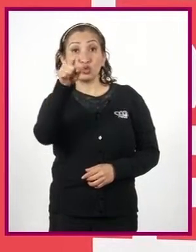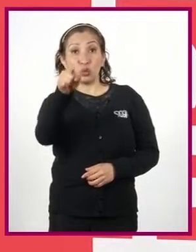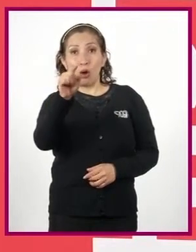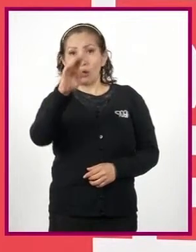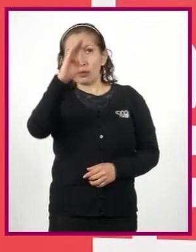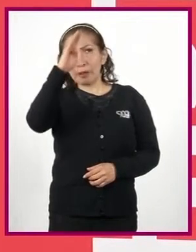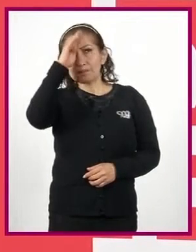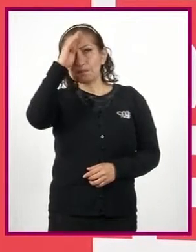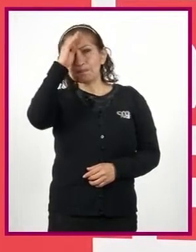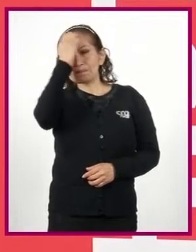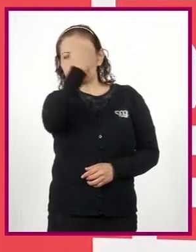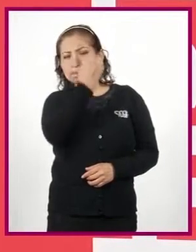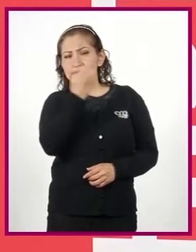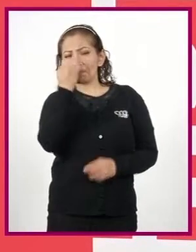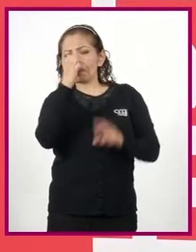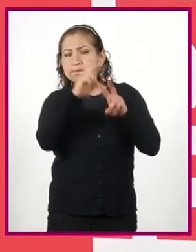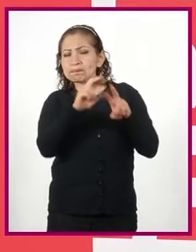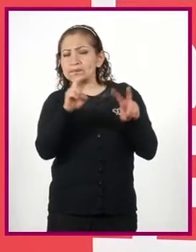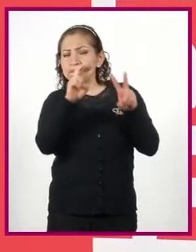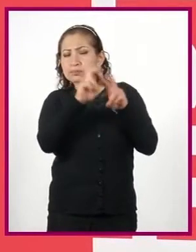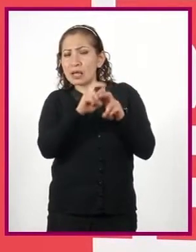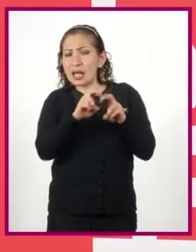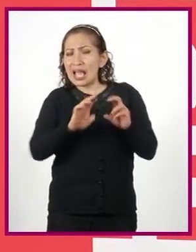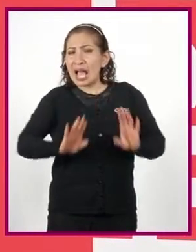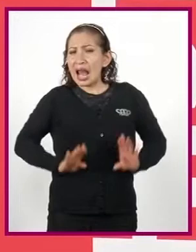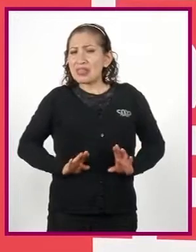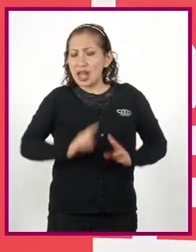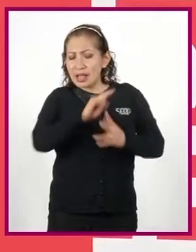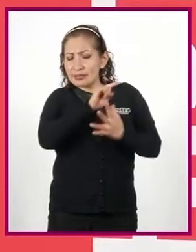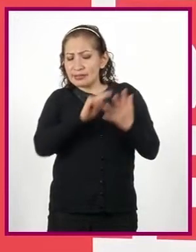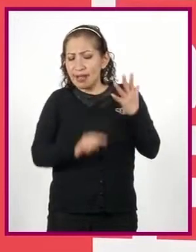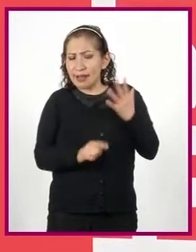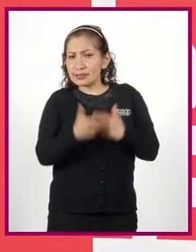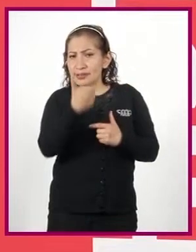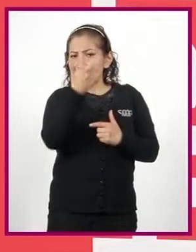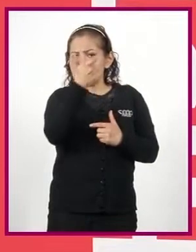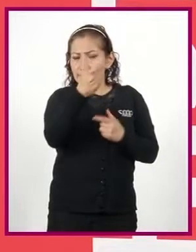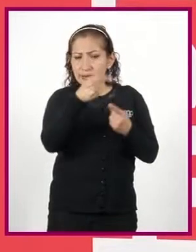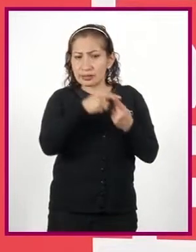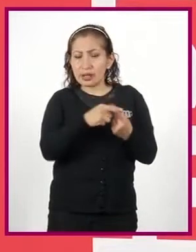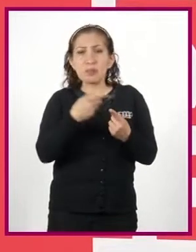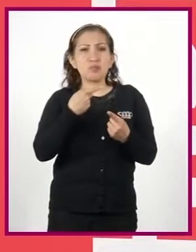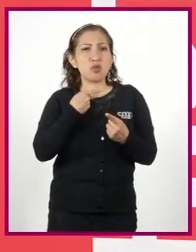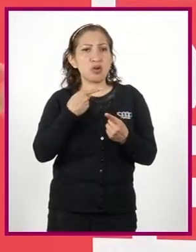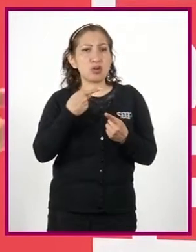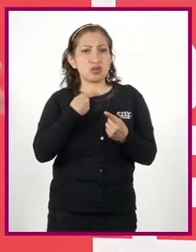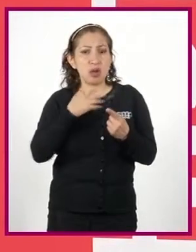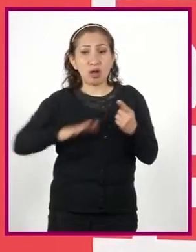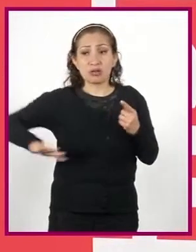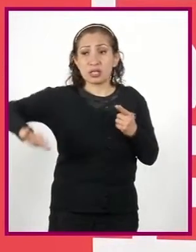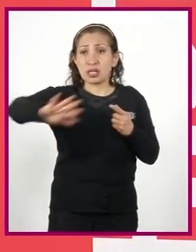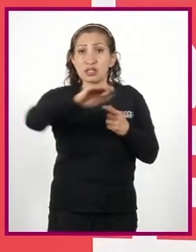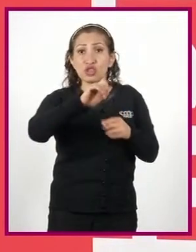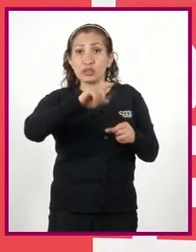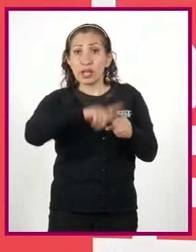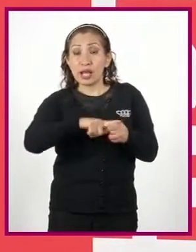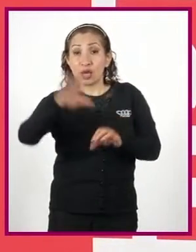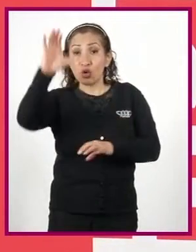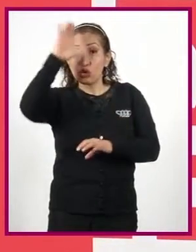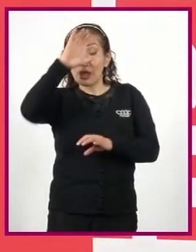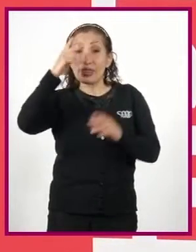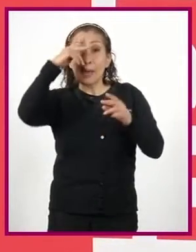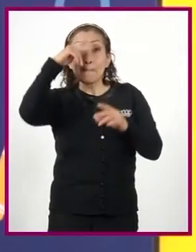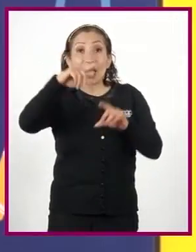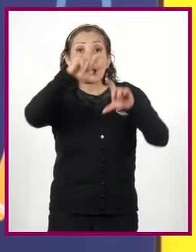reflexionar sobre las características económicas, políticas, sociales y culturales del